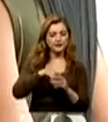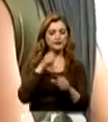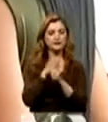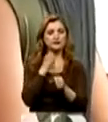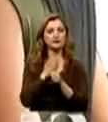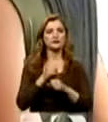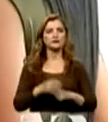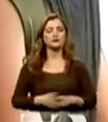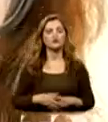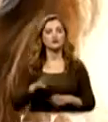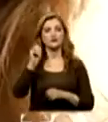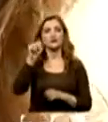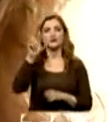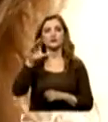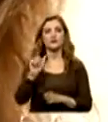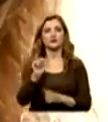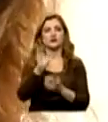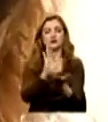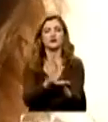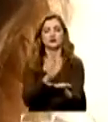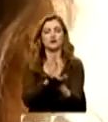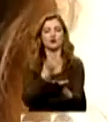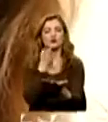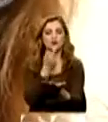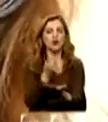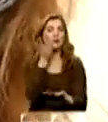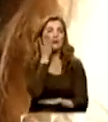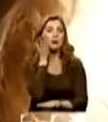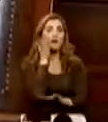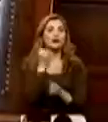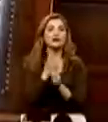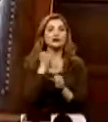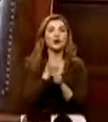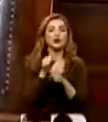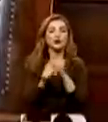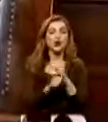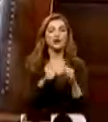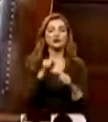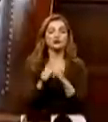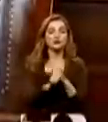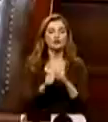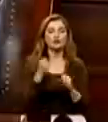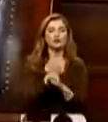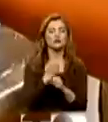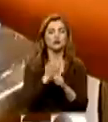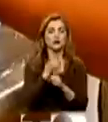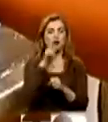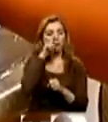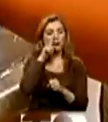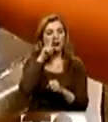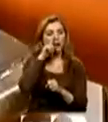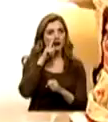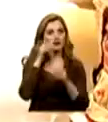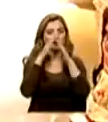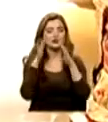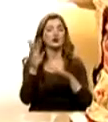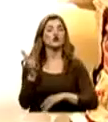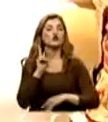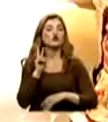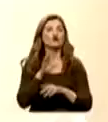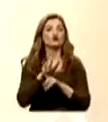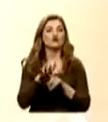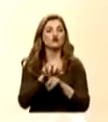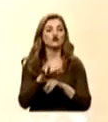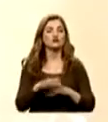María, también cuenta su testimonio. Indicó que su madre trabajó por años como trabajadora remunerada del hogar y fue víctima de